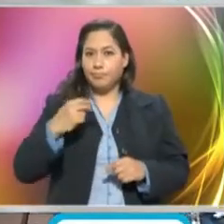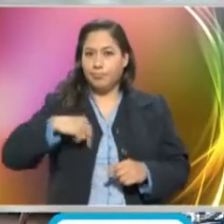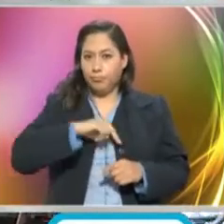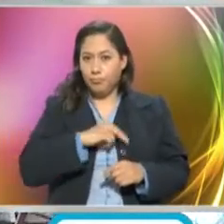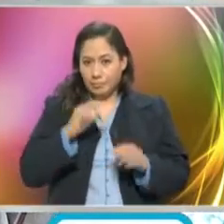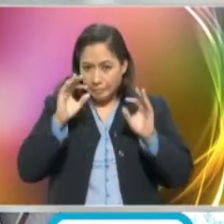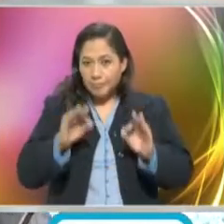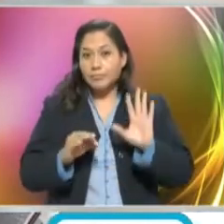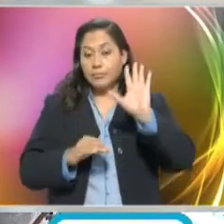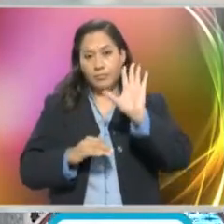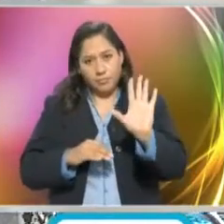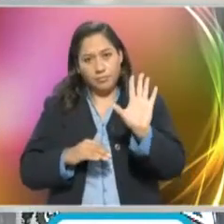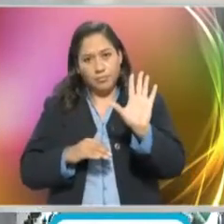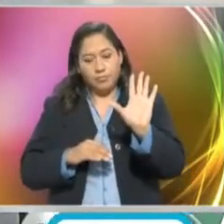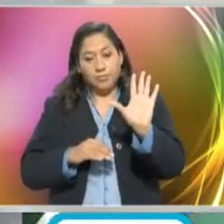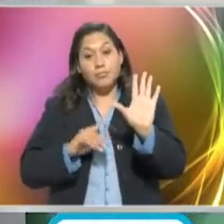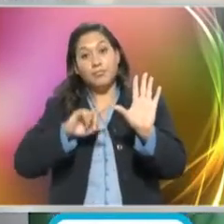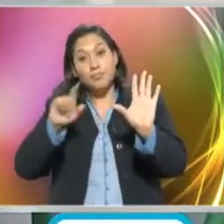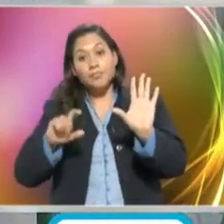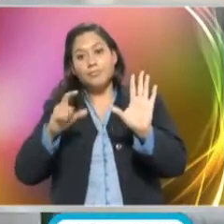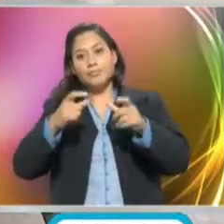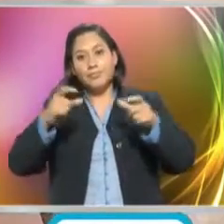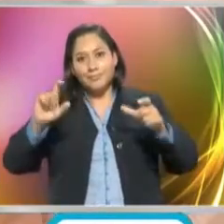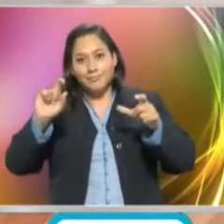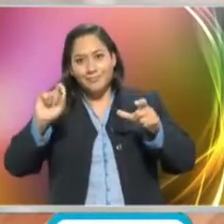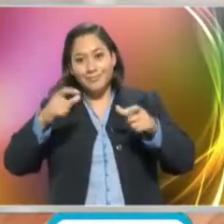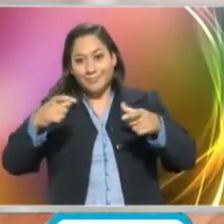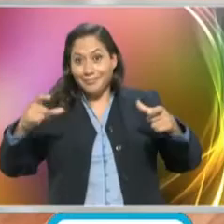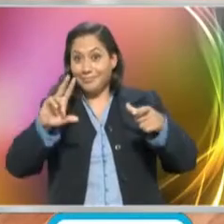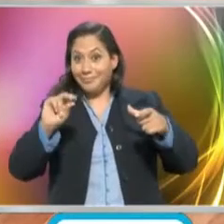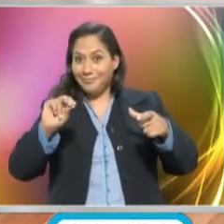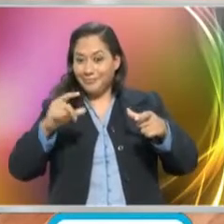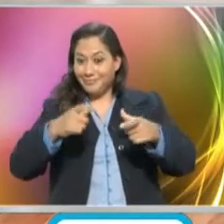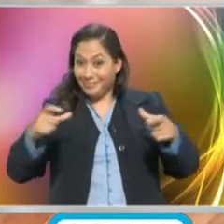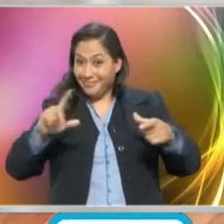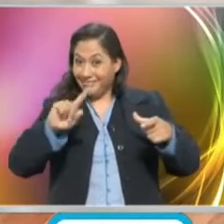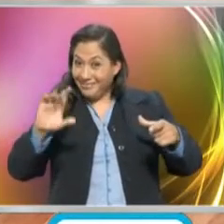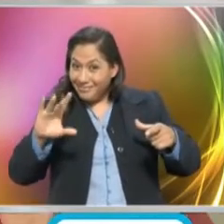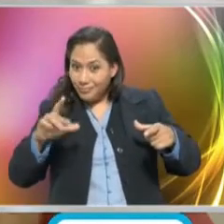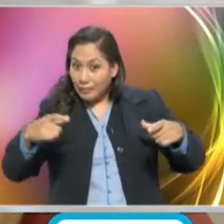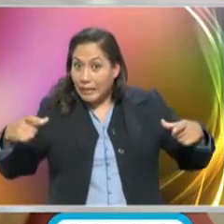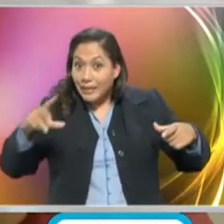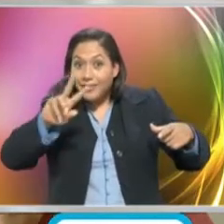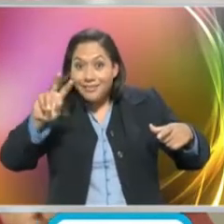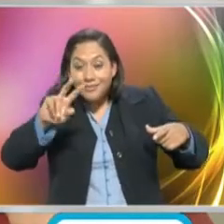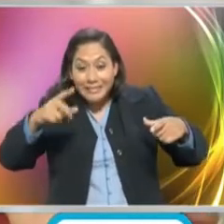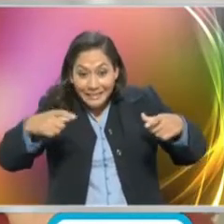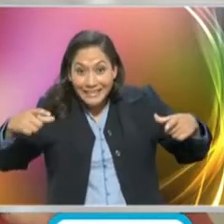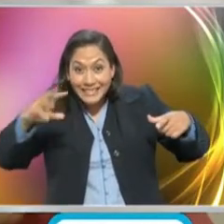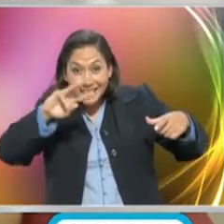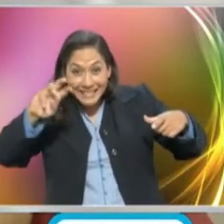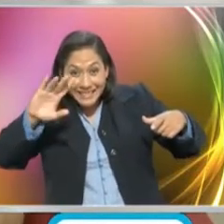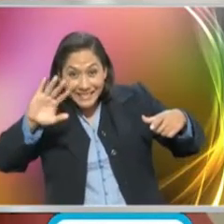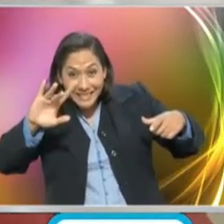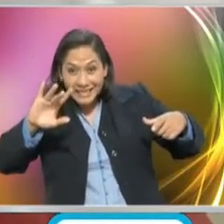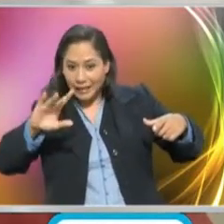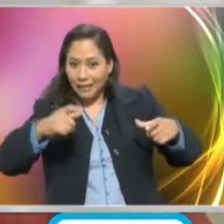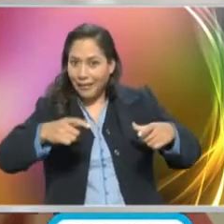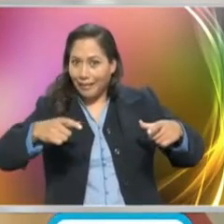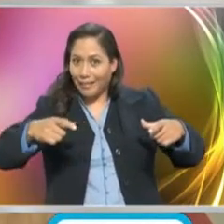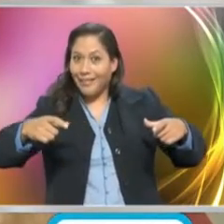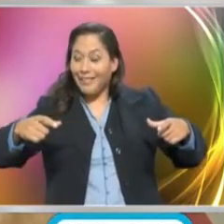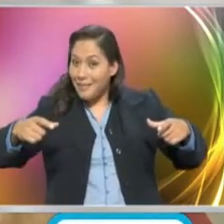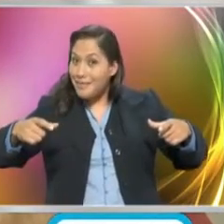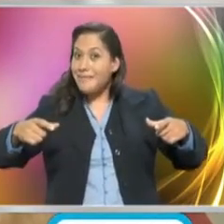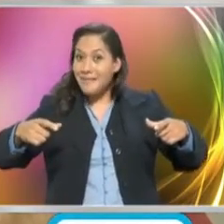5. Ah, 5 familias. Luego eran 20, luego 80, luego 150, luego 200, luego 350 y así